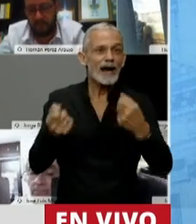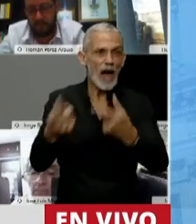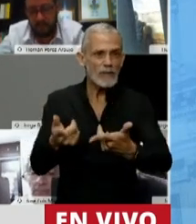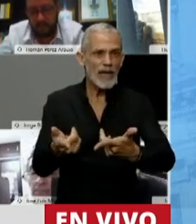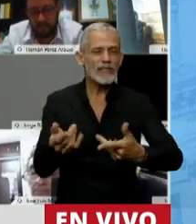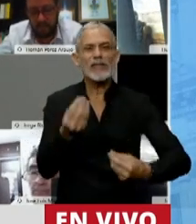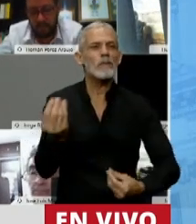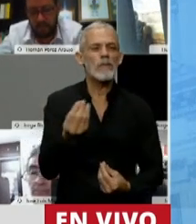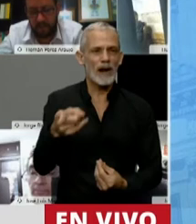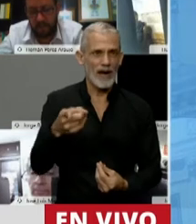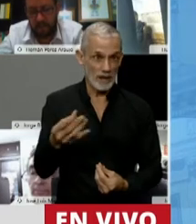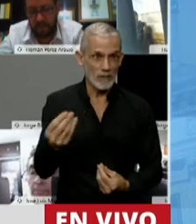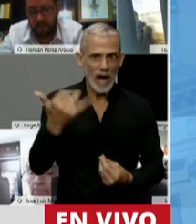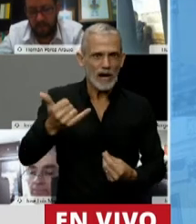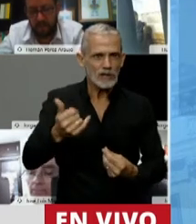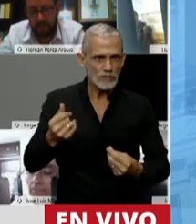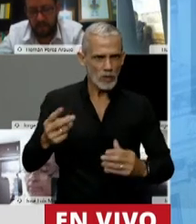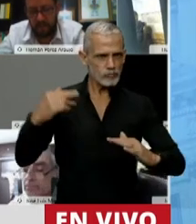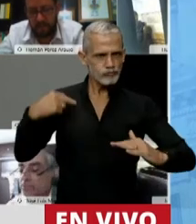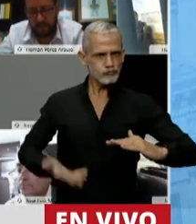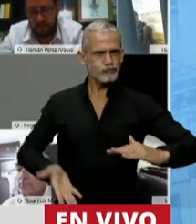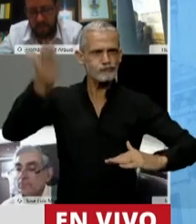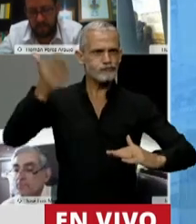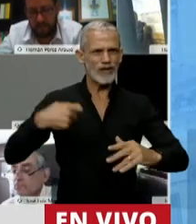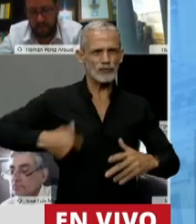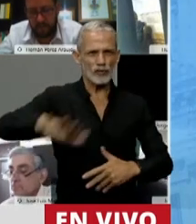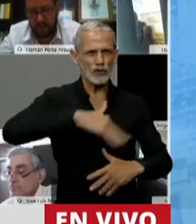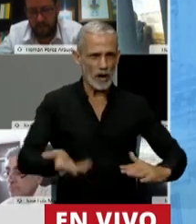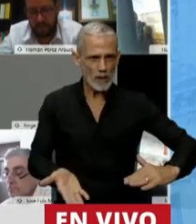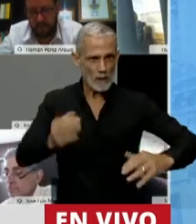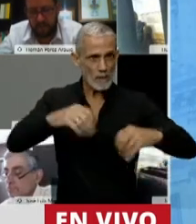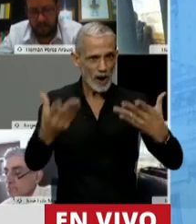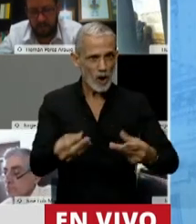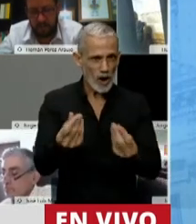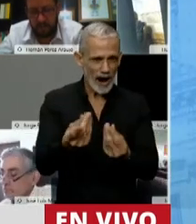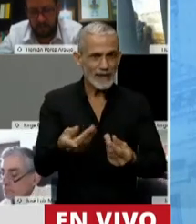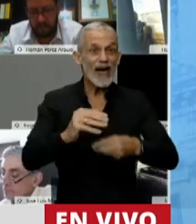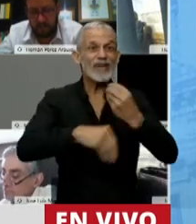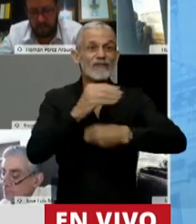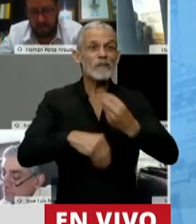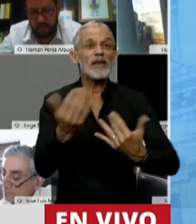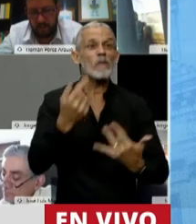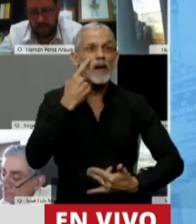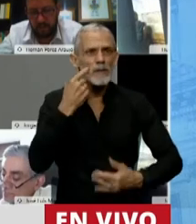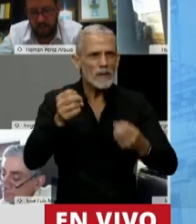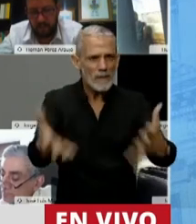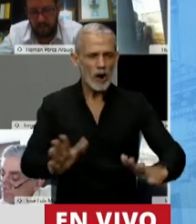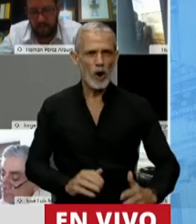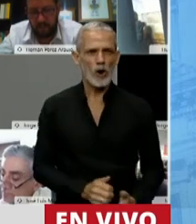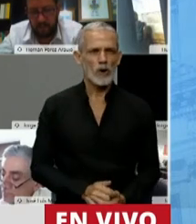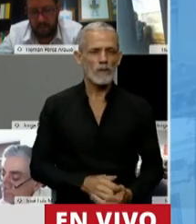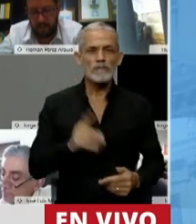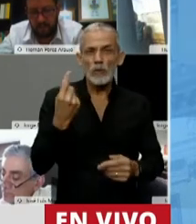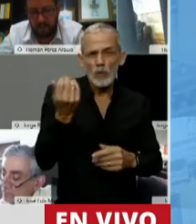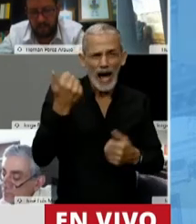para que haya ascenso social y para que nuestros jóvenes nuestras familias vivan un poquito mejor es una